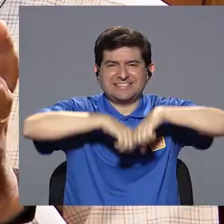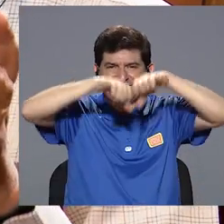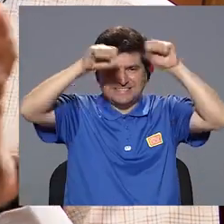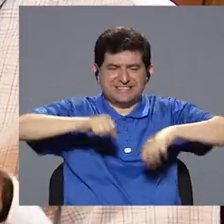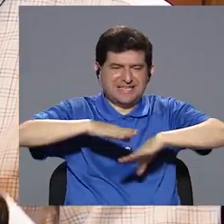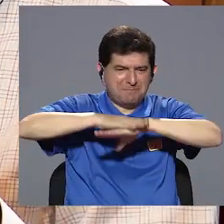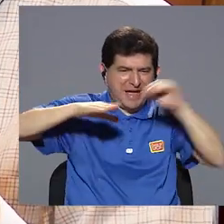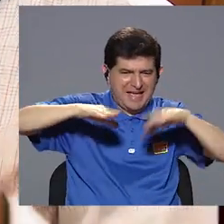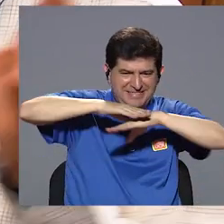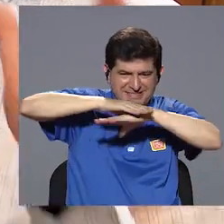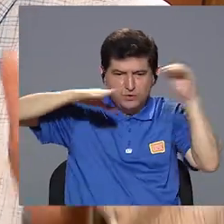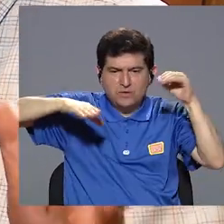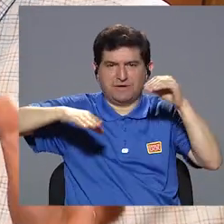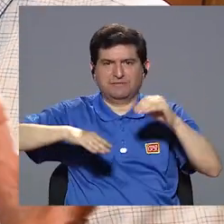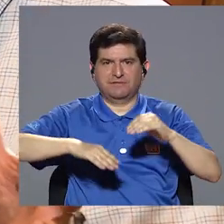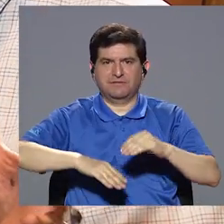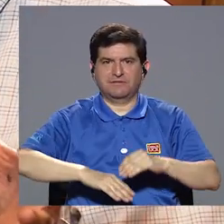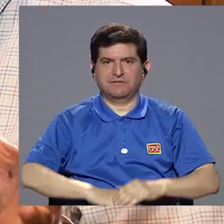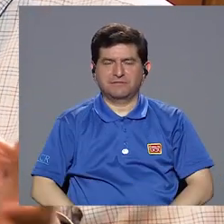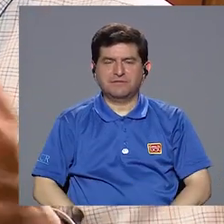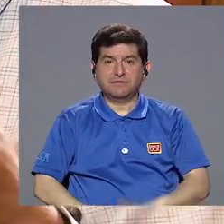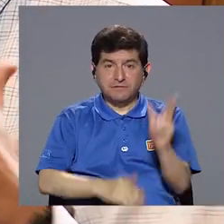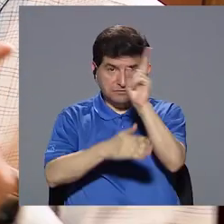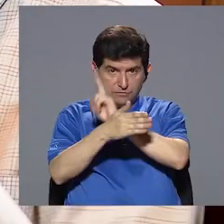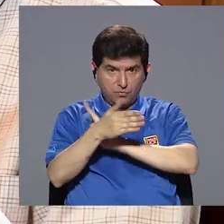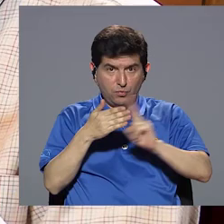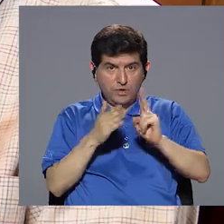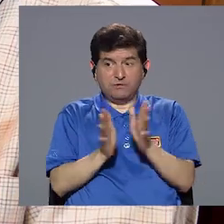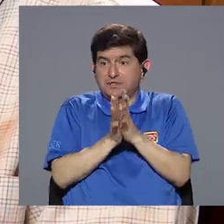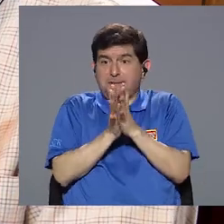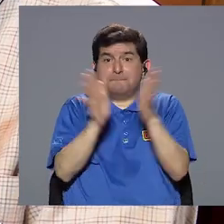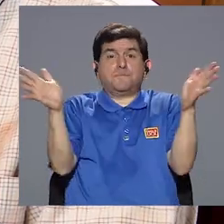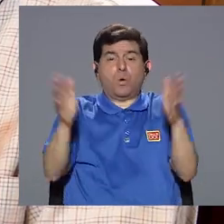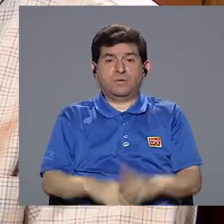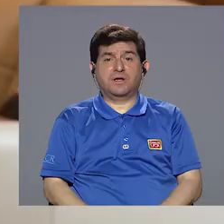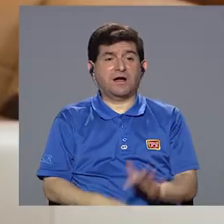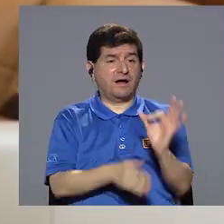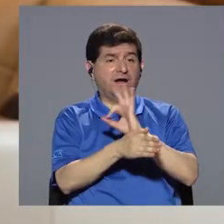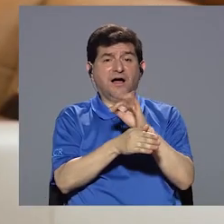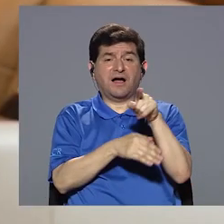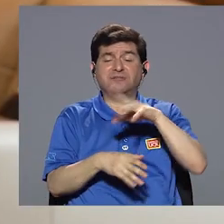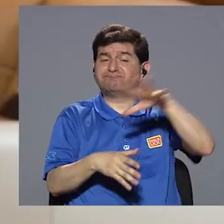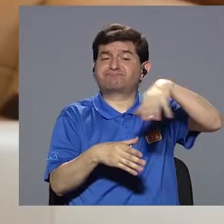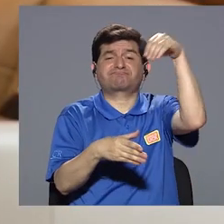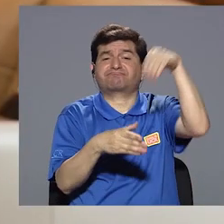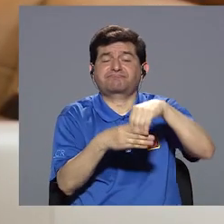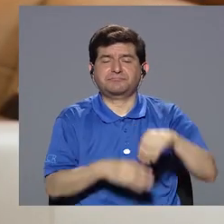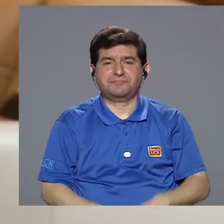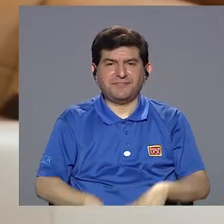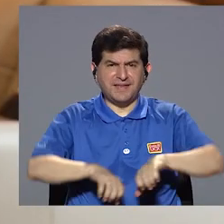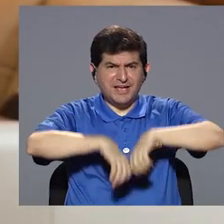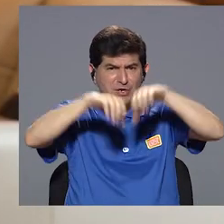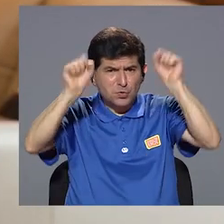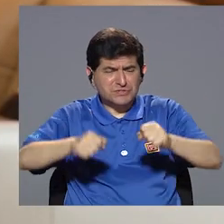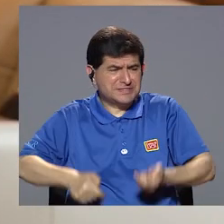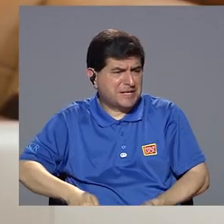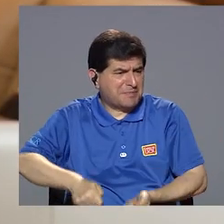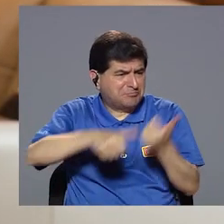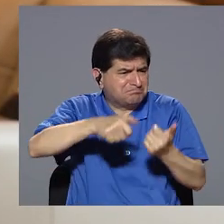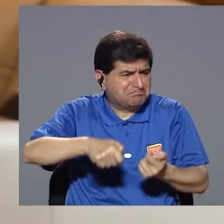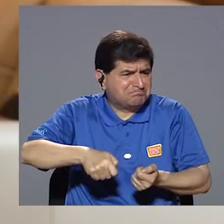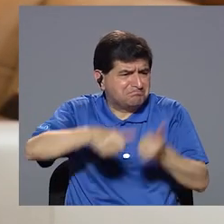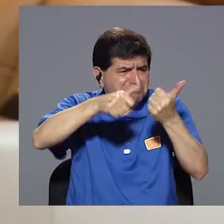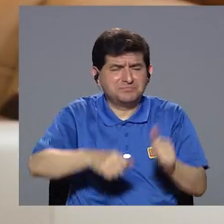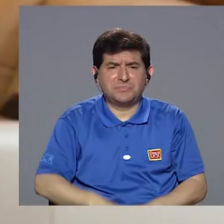de un sistema excluyente entonces la universidad pública tiene que funcionar en ese contexto un sistema